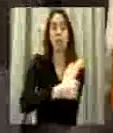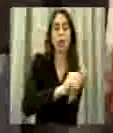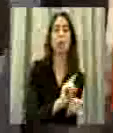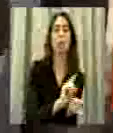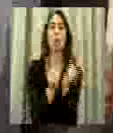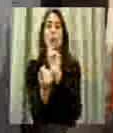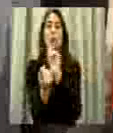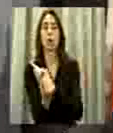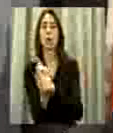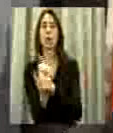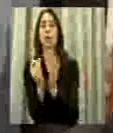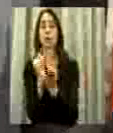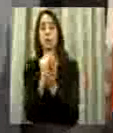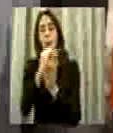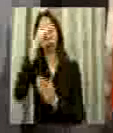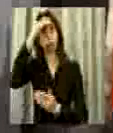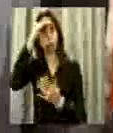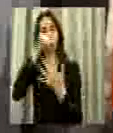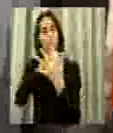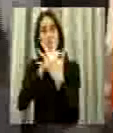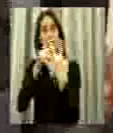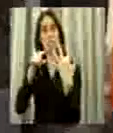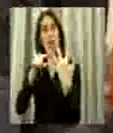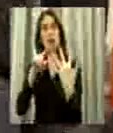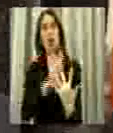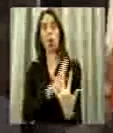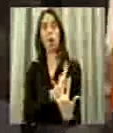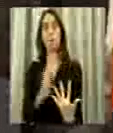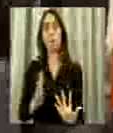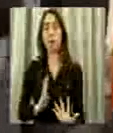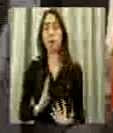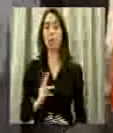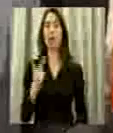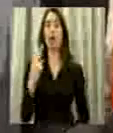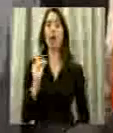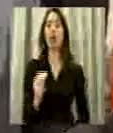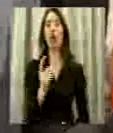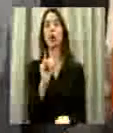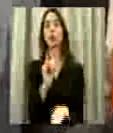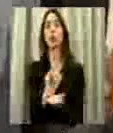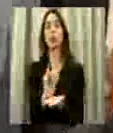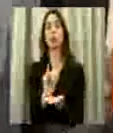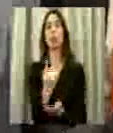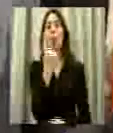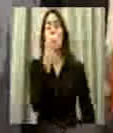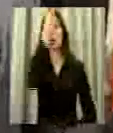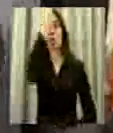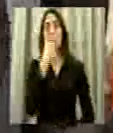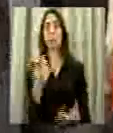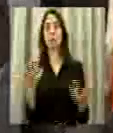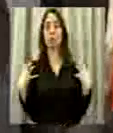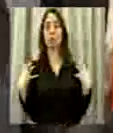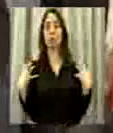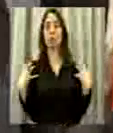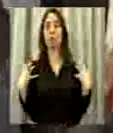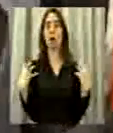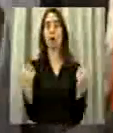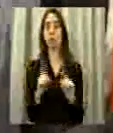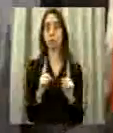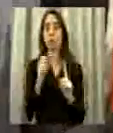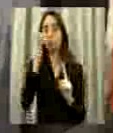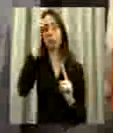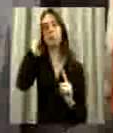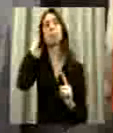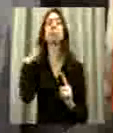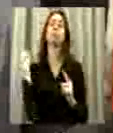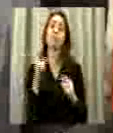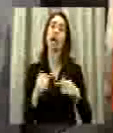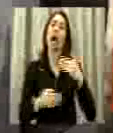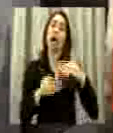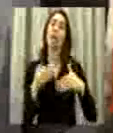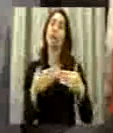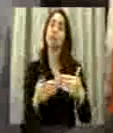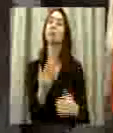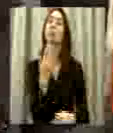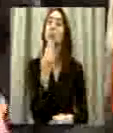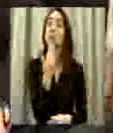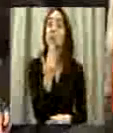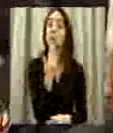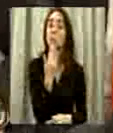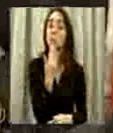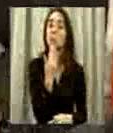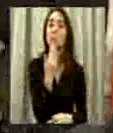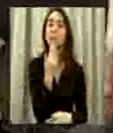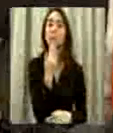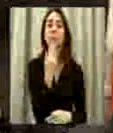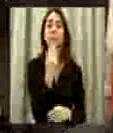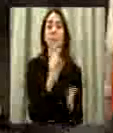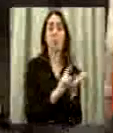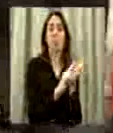transformar en un organismo colegiado de 5 miembros y no en un ente unipersonal, de tal manera que vamos a avanzar acá. También